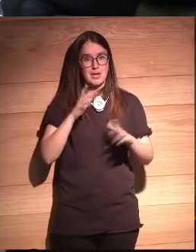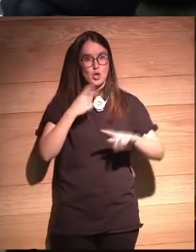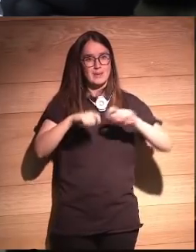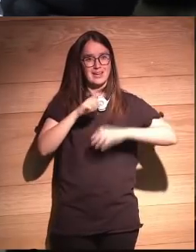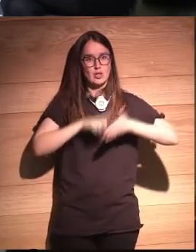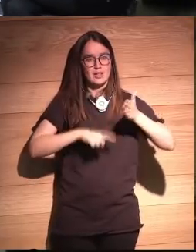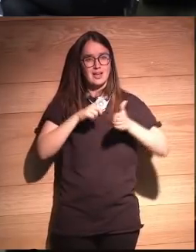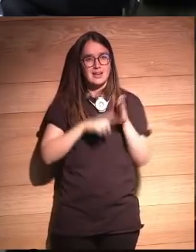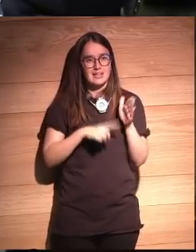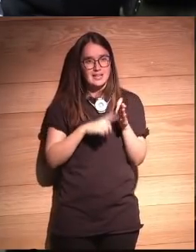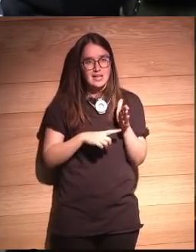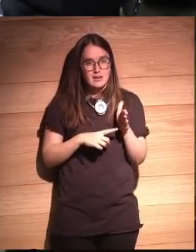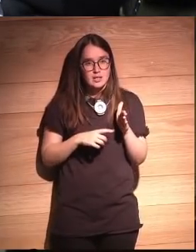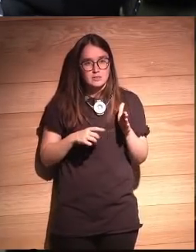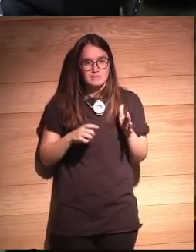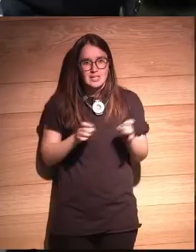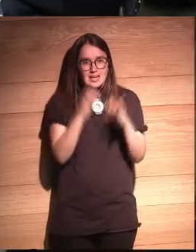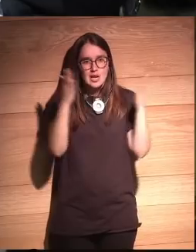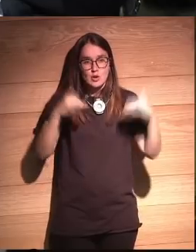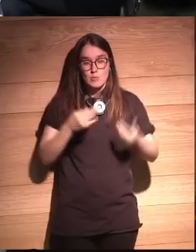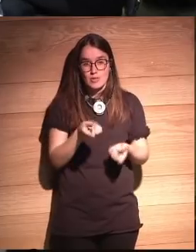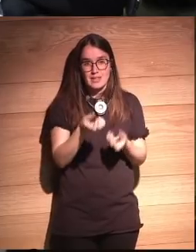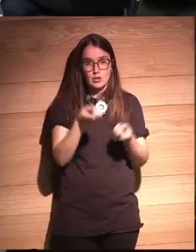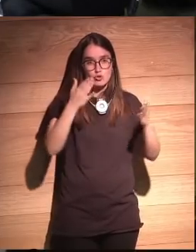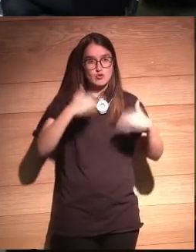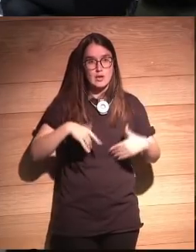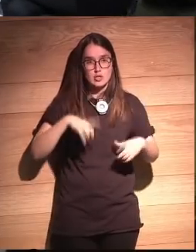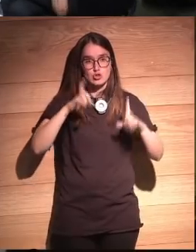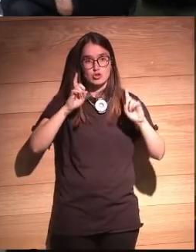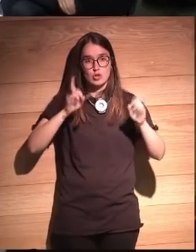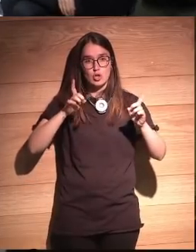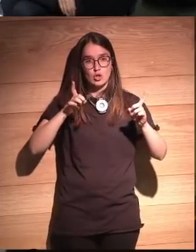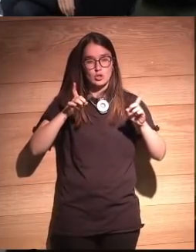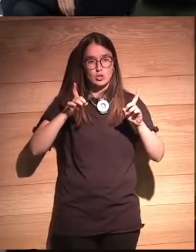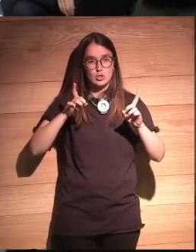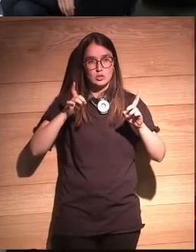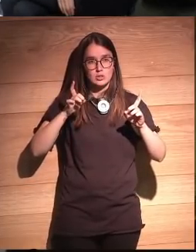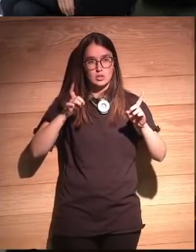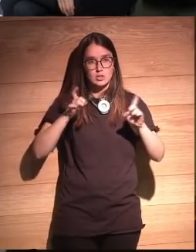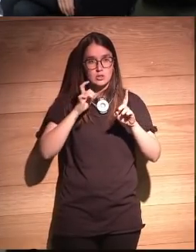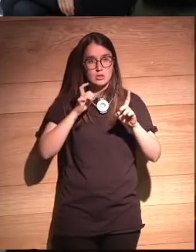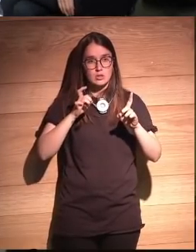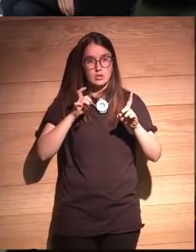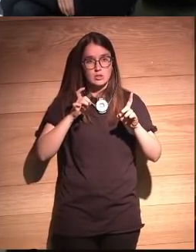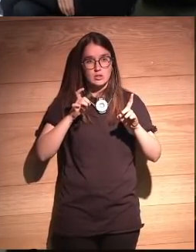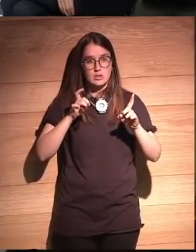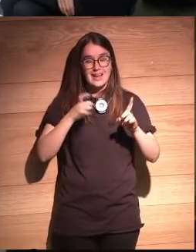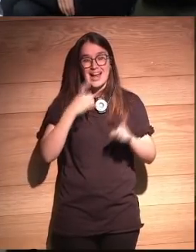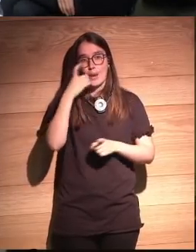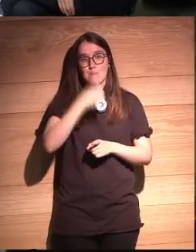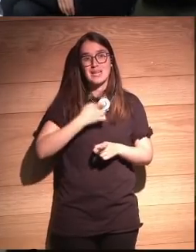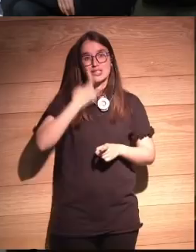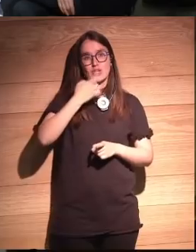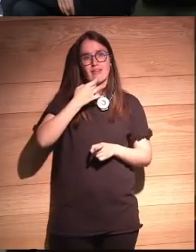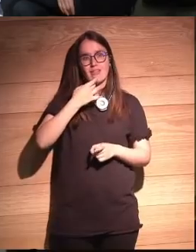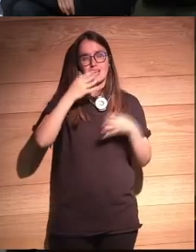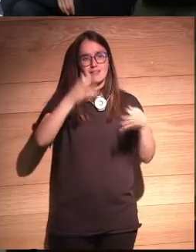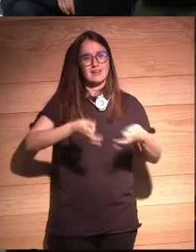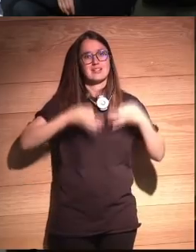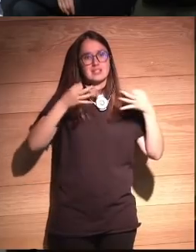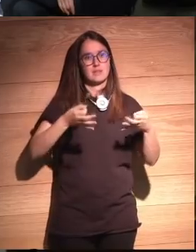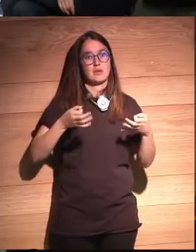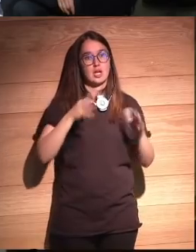del alquiler no está tan claro porque no hay datos de que se articule sobre población. El mito de que encima es lo que siempre se dice,